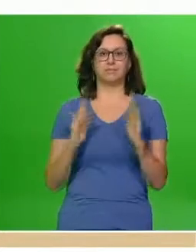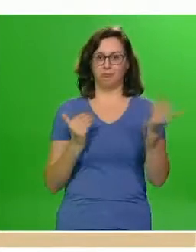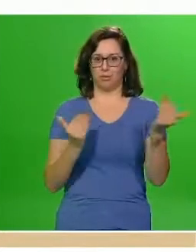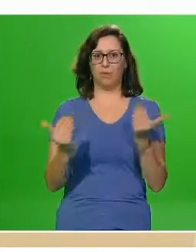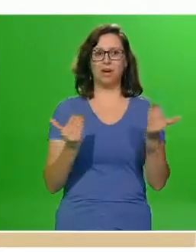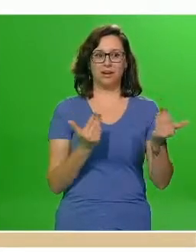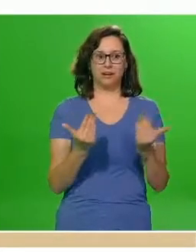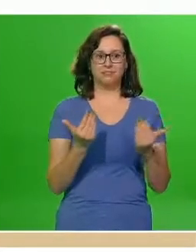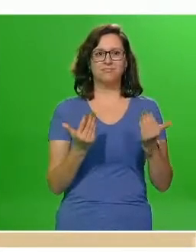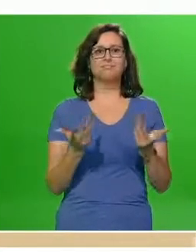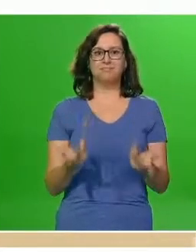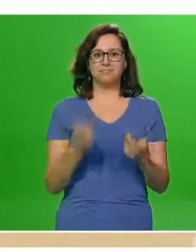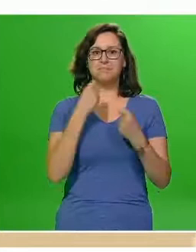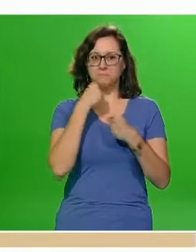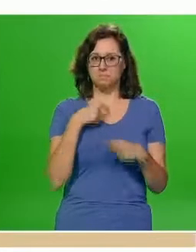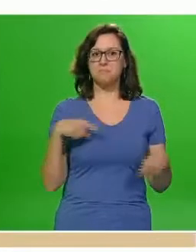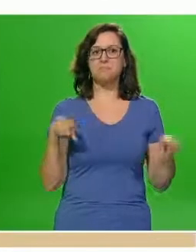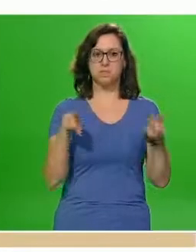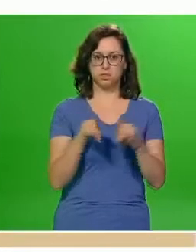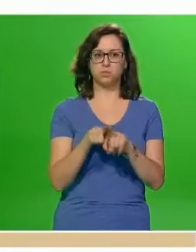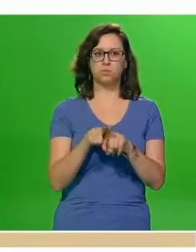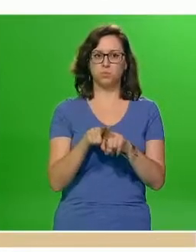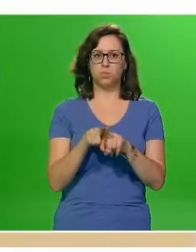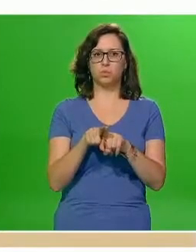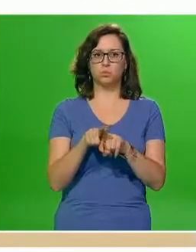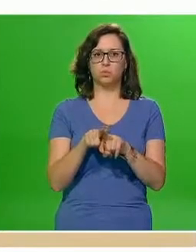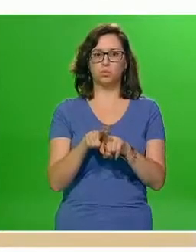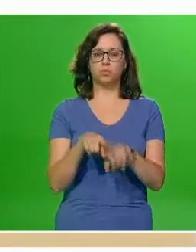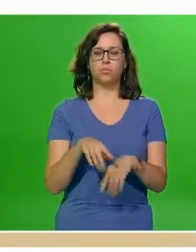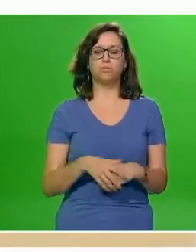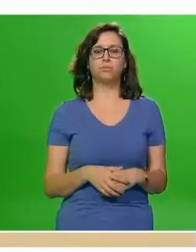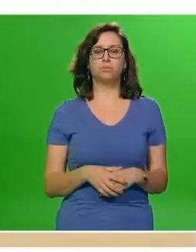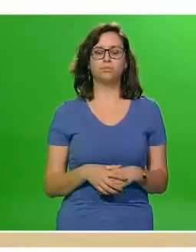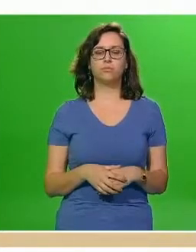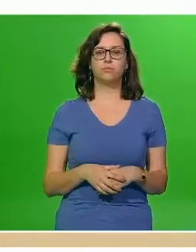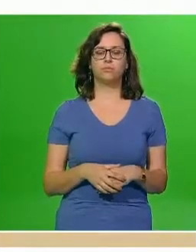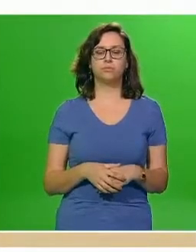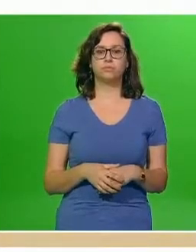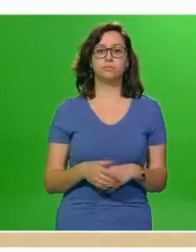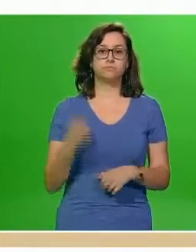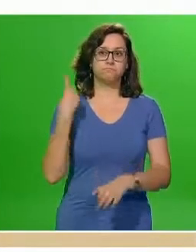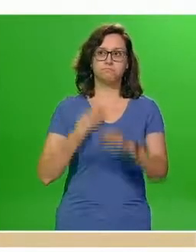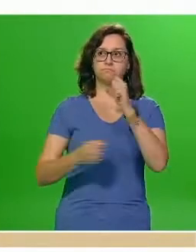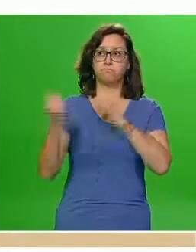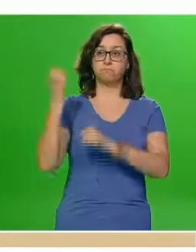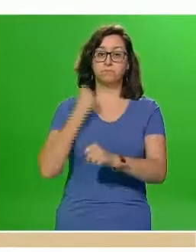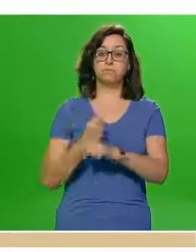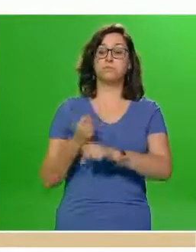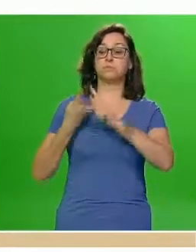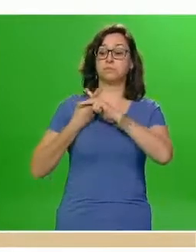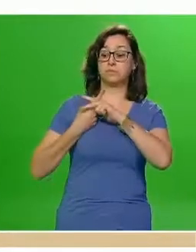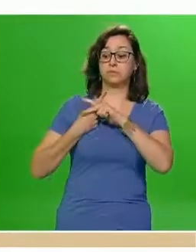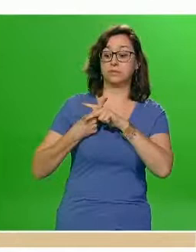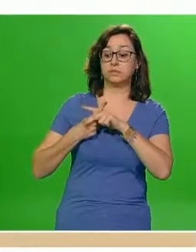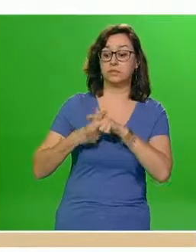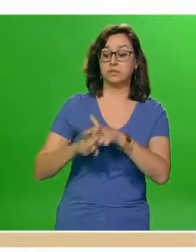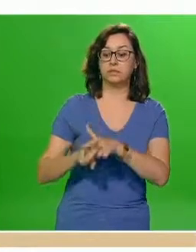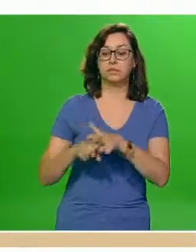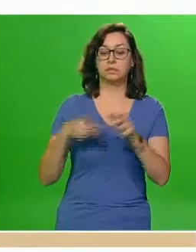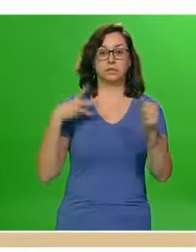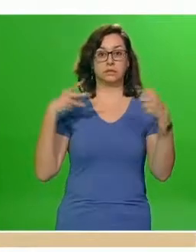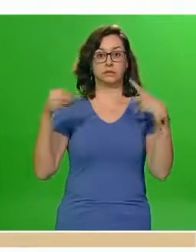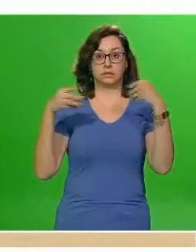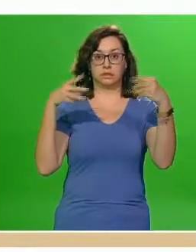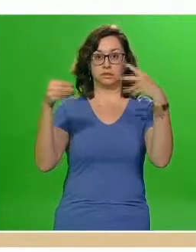lo refleja, pero similares también a lo que presentábamos el año pasado en estas mismas fechas.